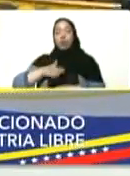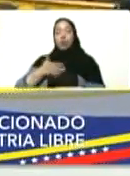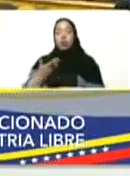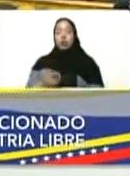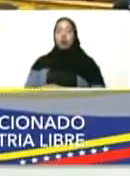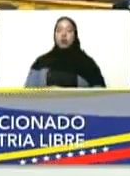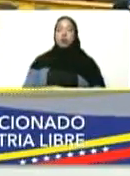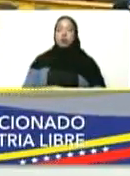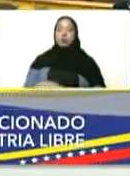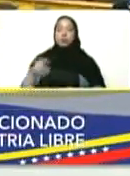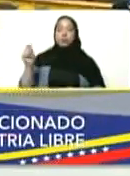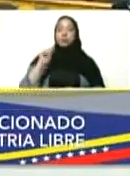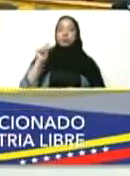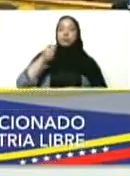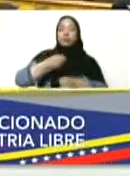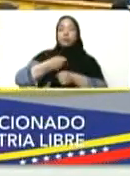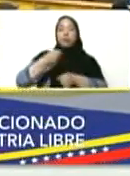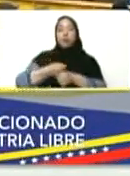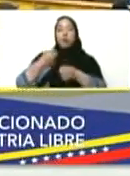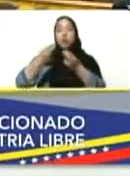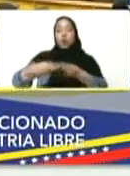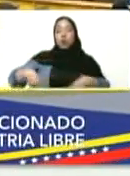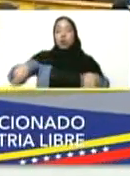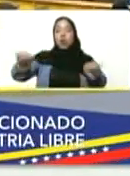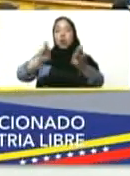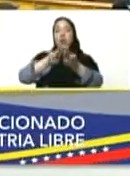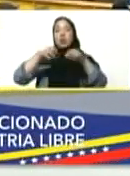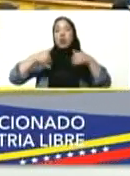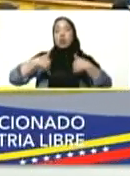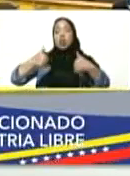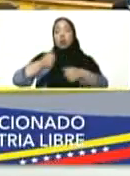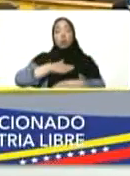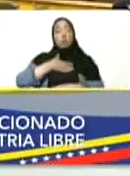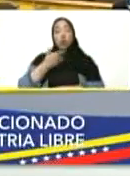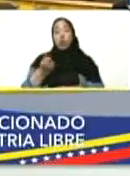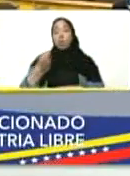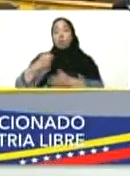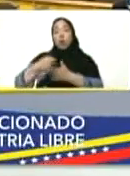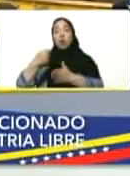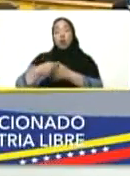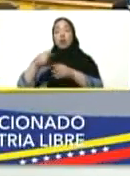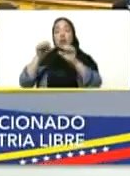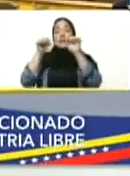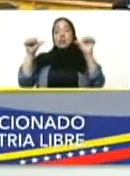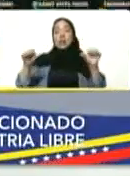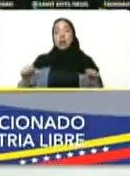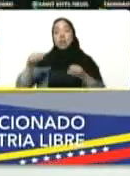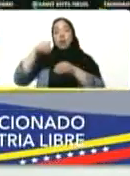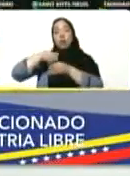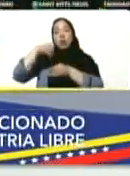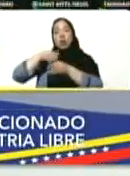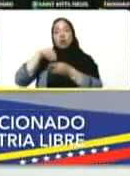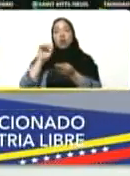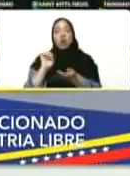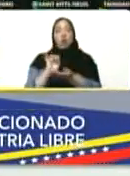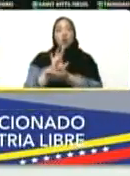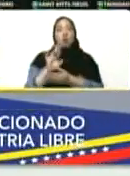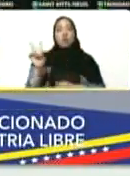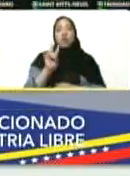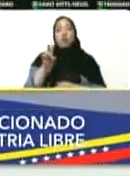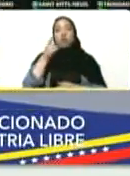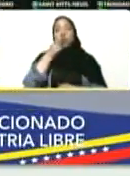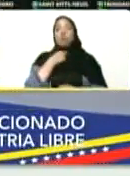nuestras cuotas, nuestras obligaciones en la Organización de Naciones Unidas, y nos han sacado del sistema de votación. Tenemos derecho a